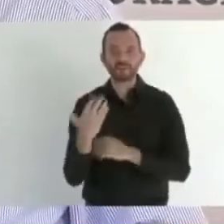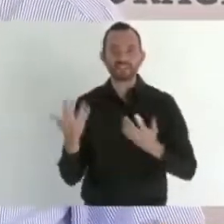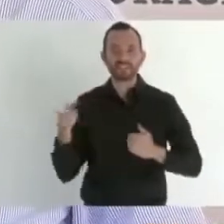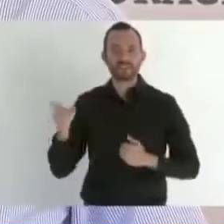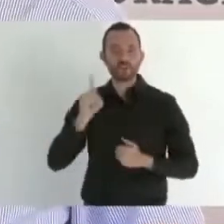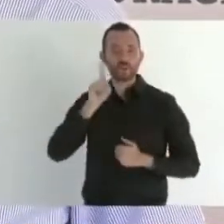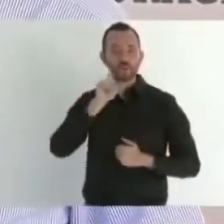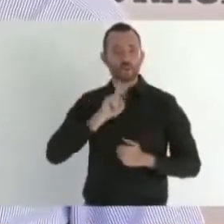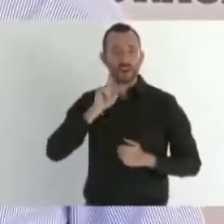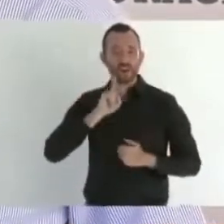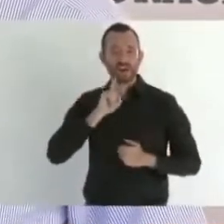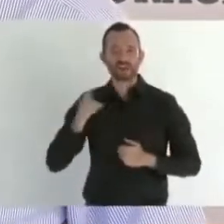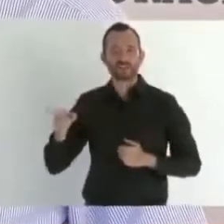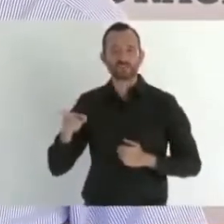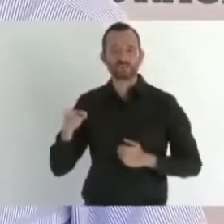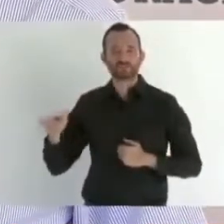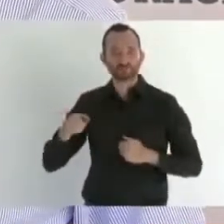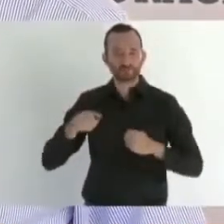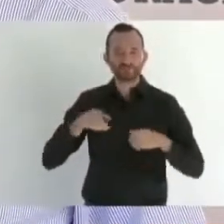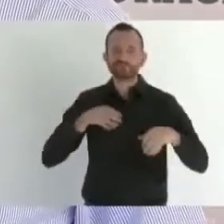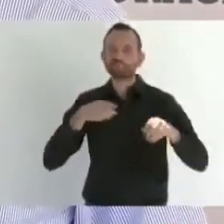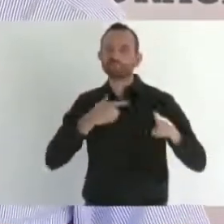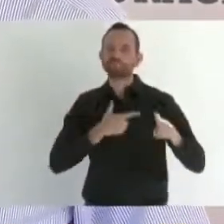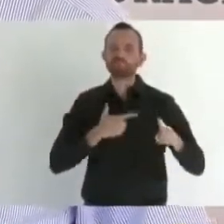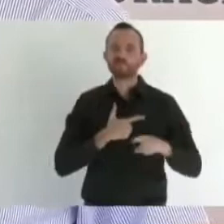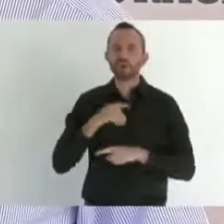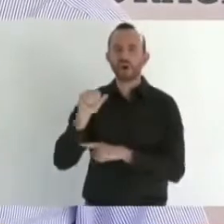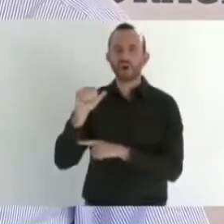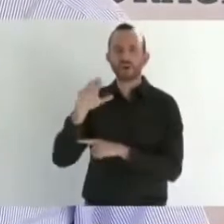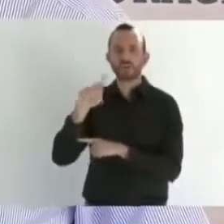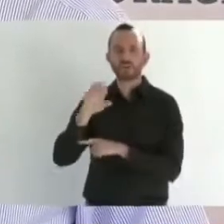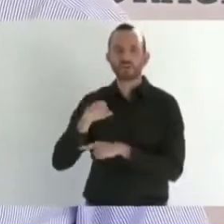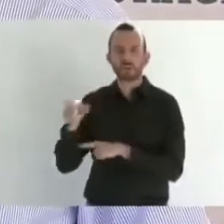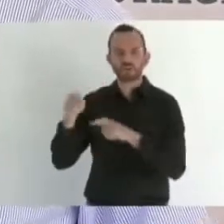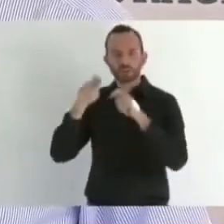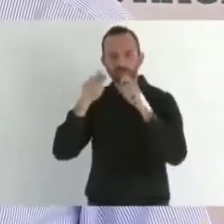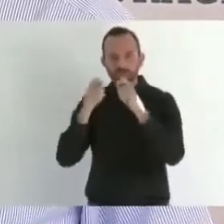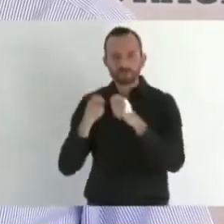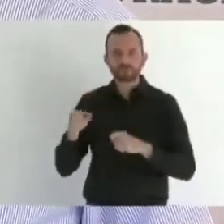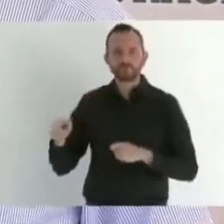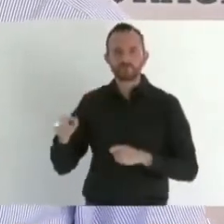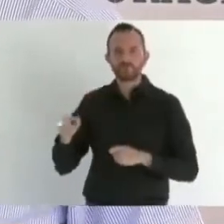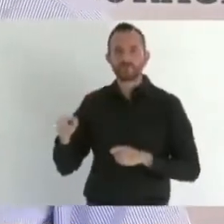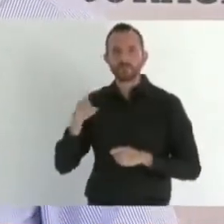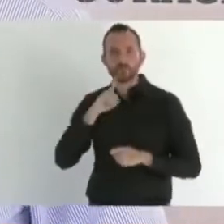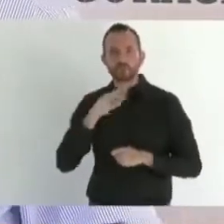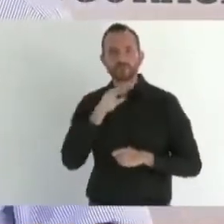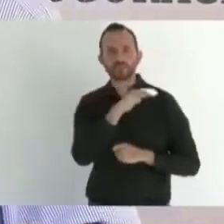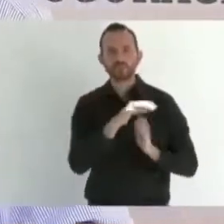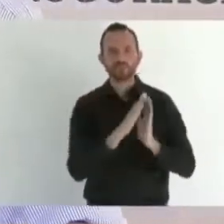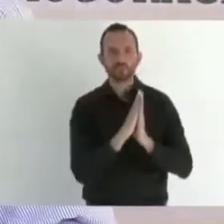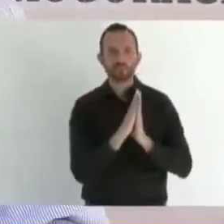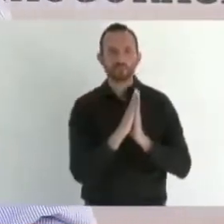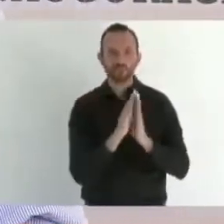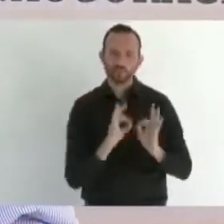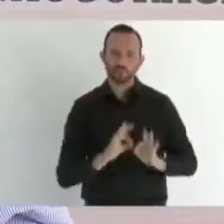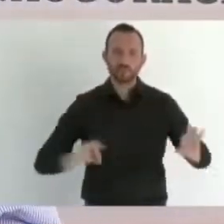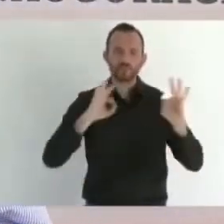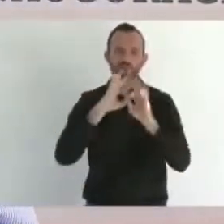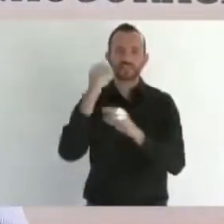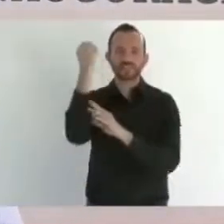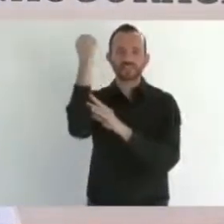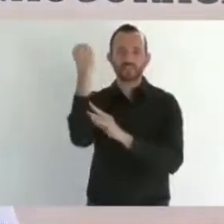encontrar y me dijo qué pasó con el semáforo entonces si le vamos a cumplir